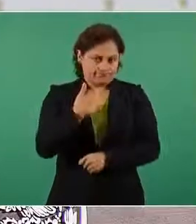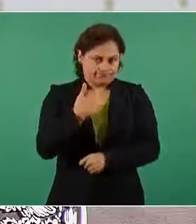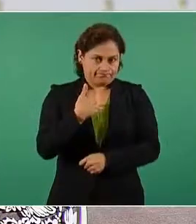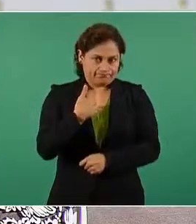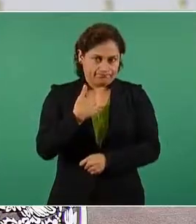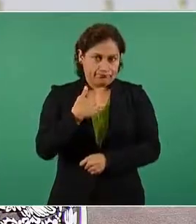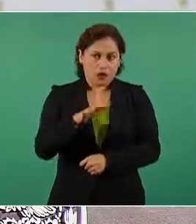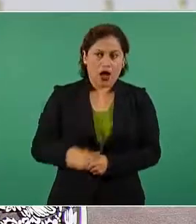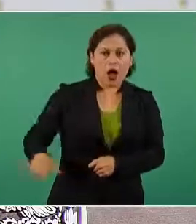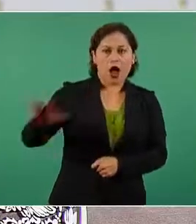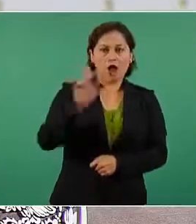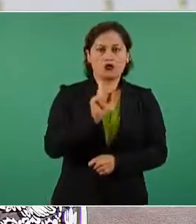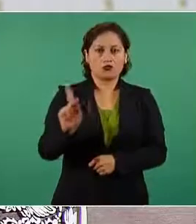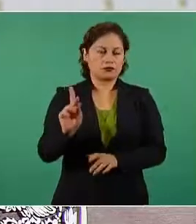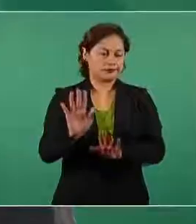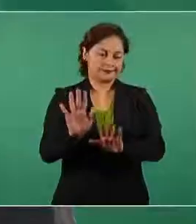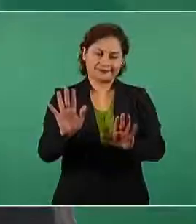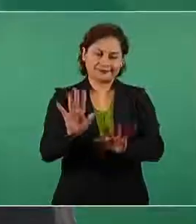generalizar,